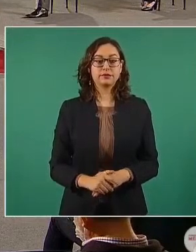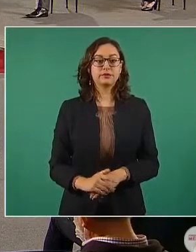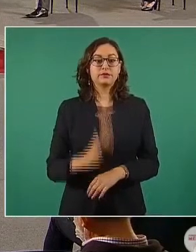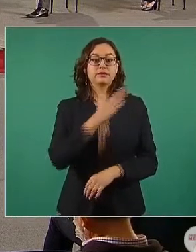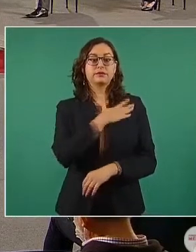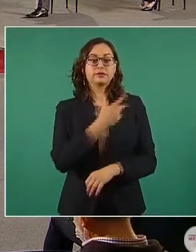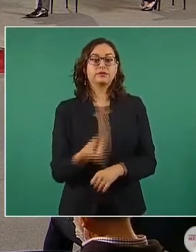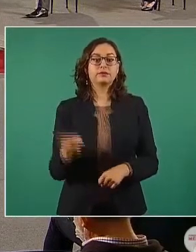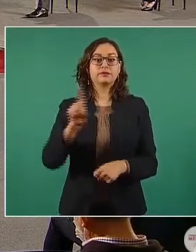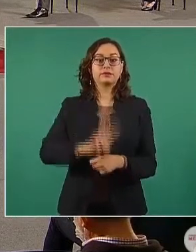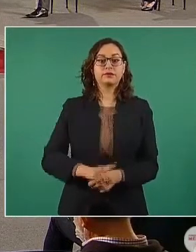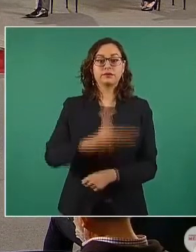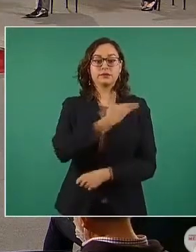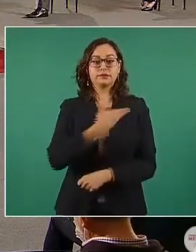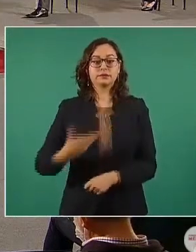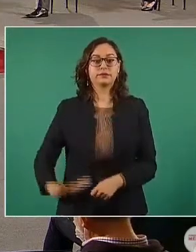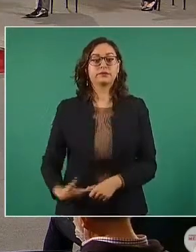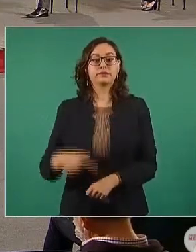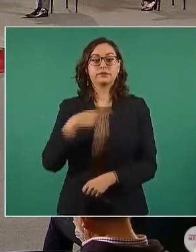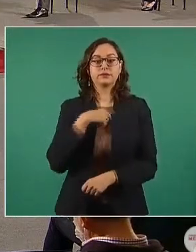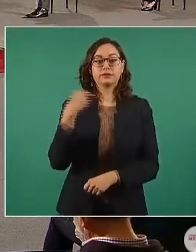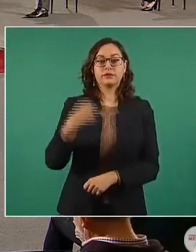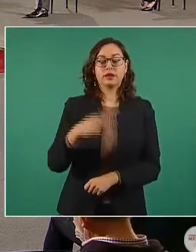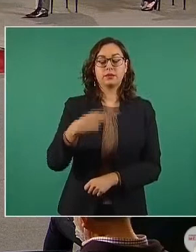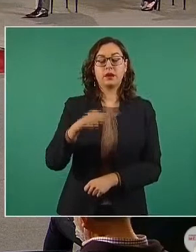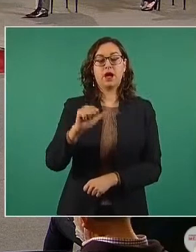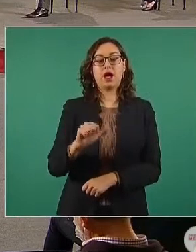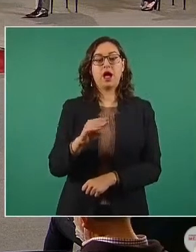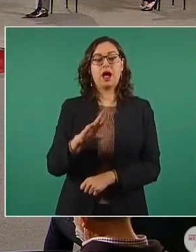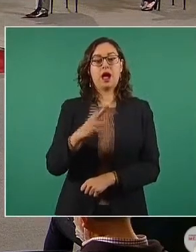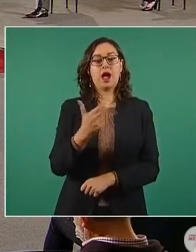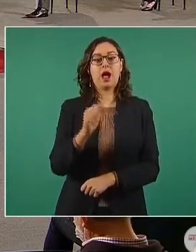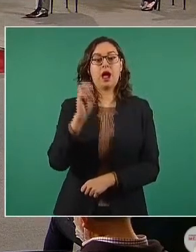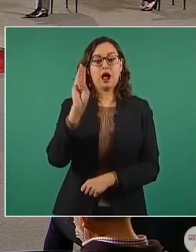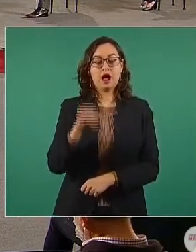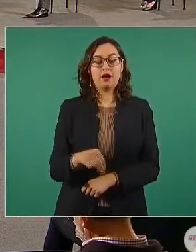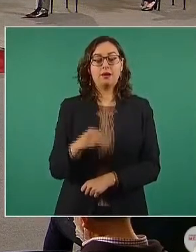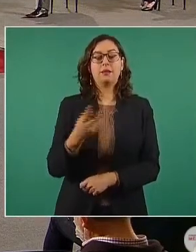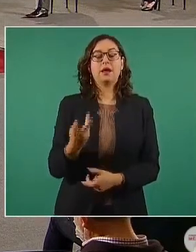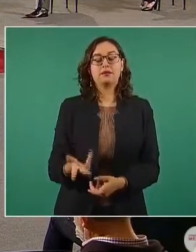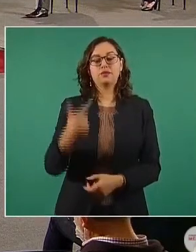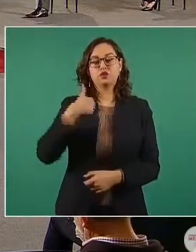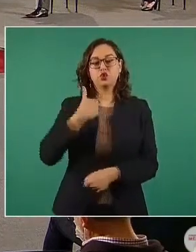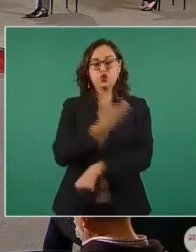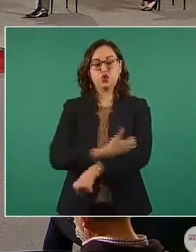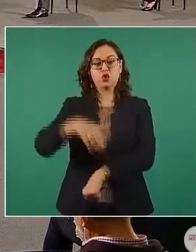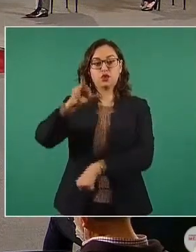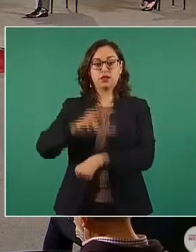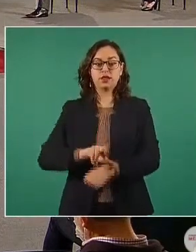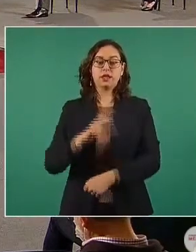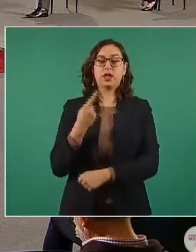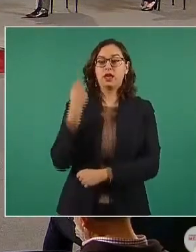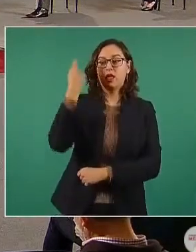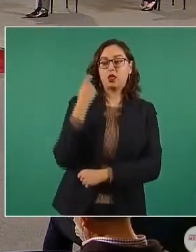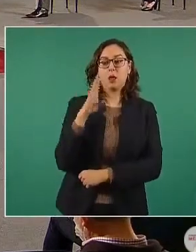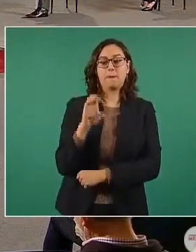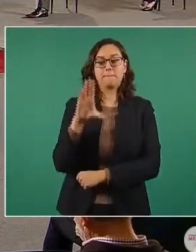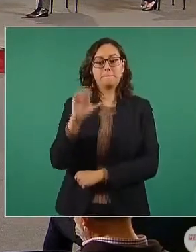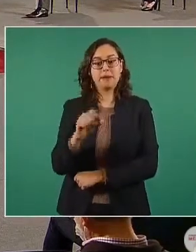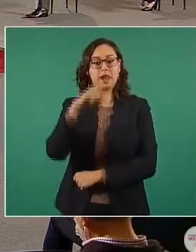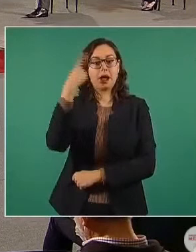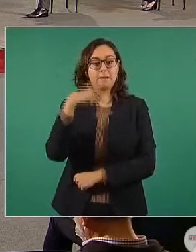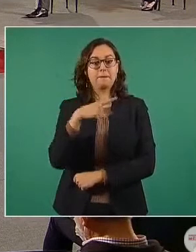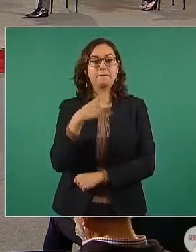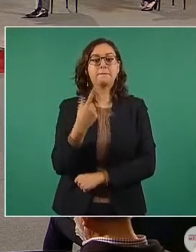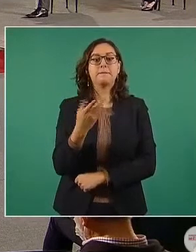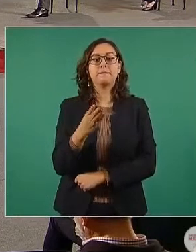Buenos días, señor presidente. Le saluda Abraham Vázquez, coordinador nacional de becas para el bienestar. Nos encontramos con el gobernador Martín